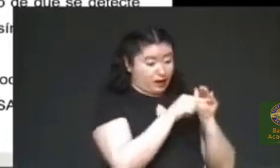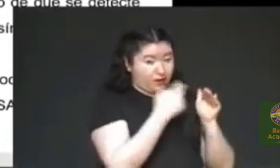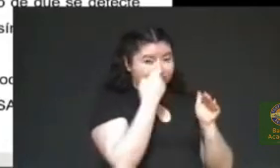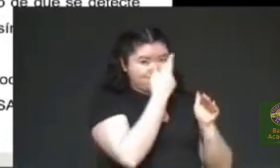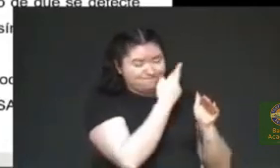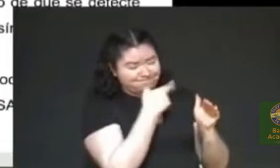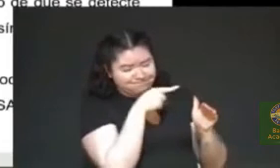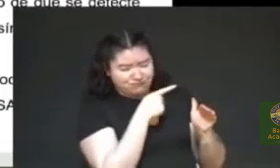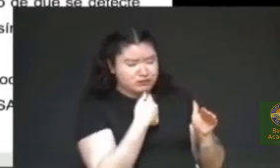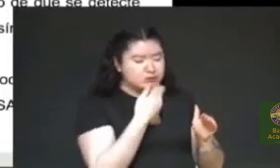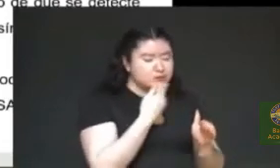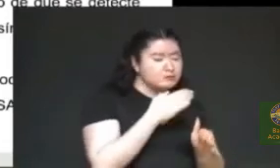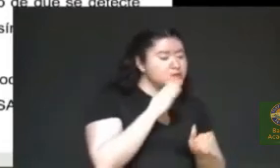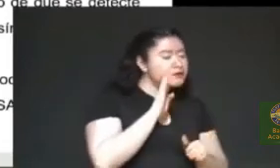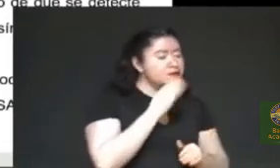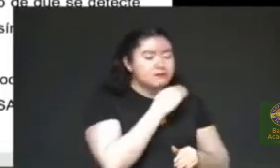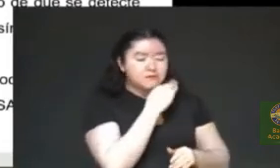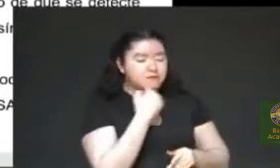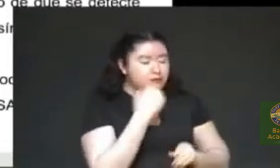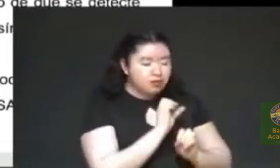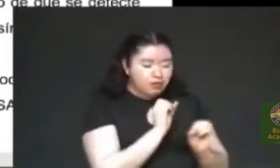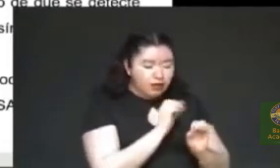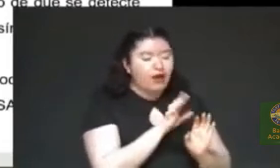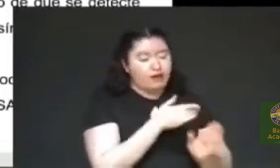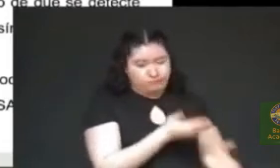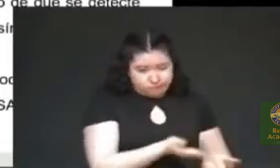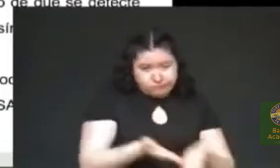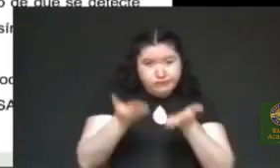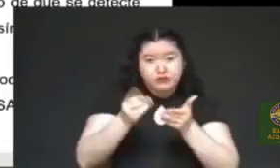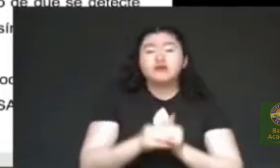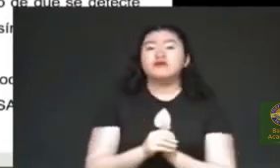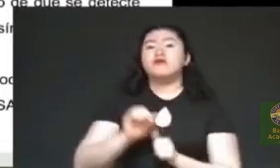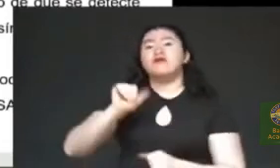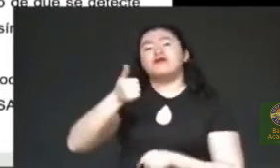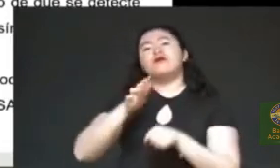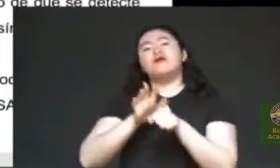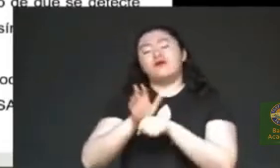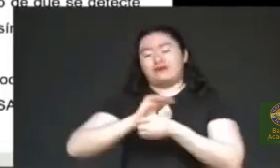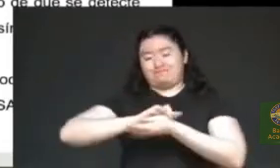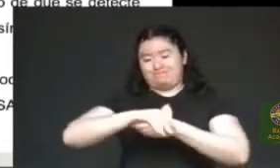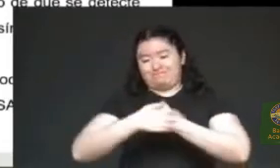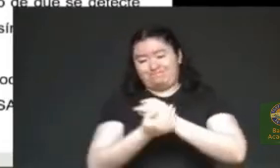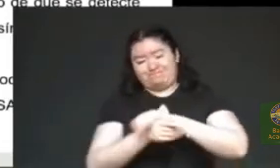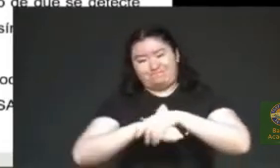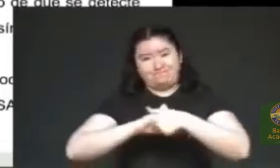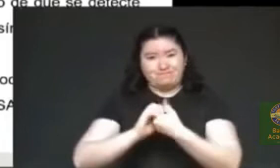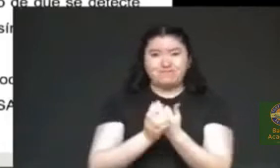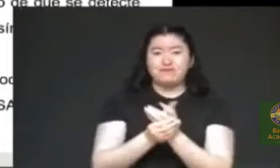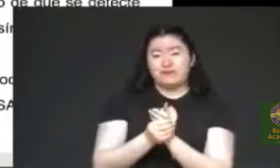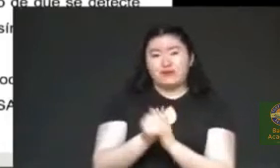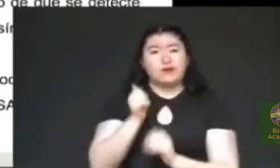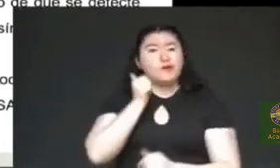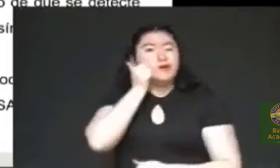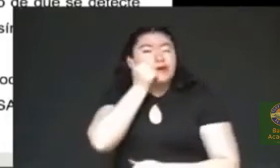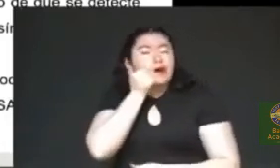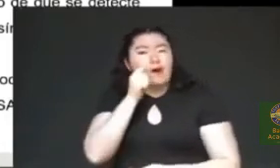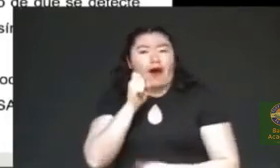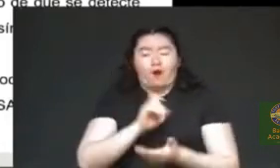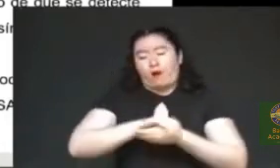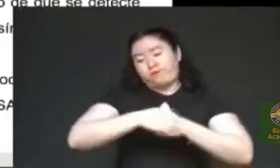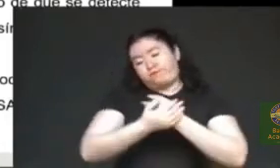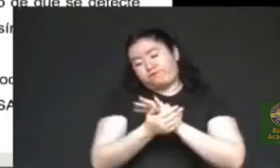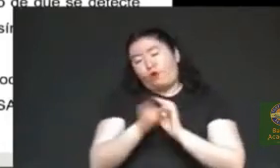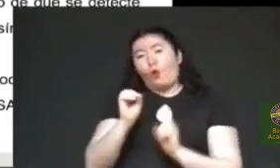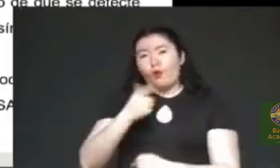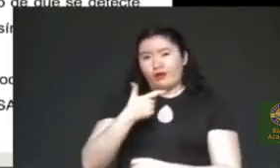algún contagio. Por el otro, lavado de manos con agua y jabón o gel antibacterial, también